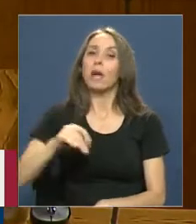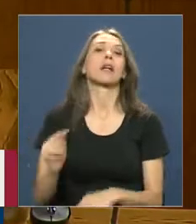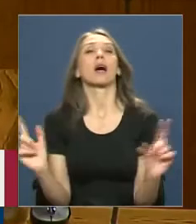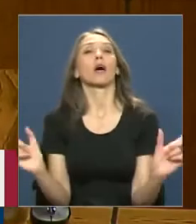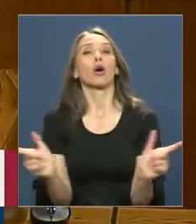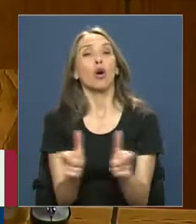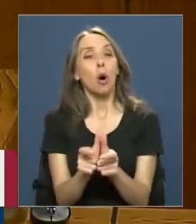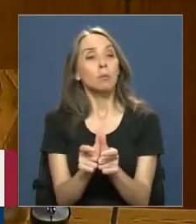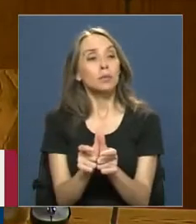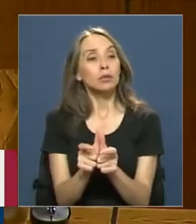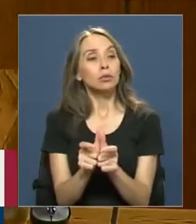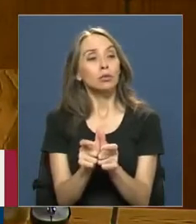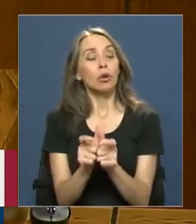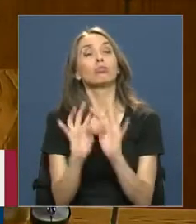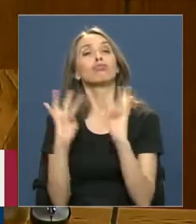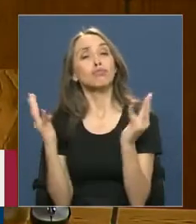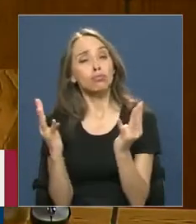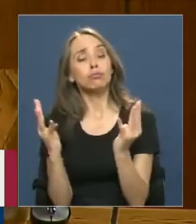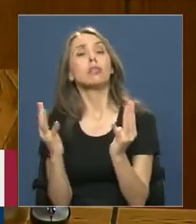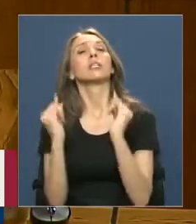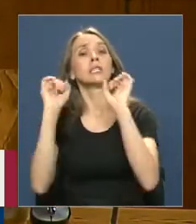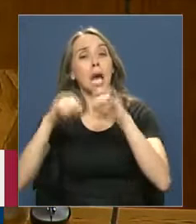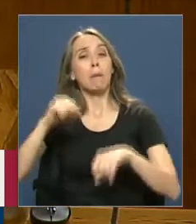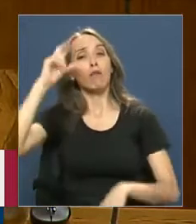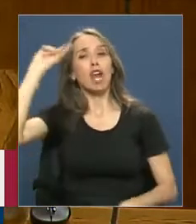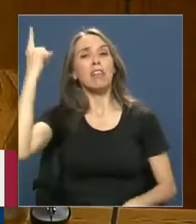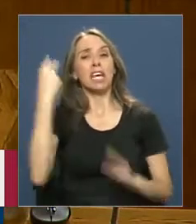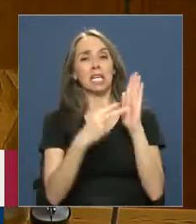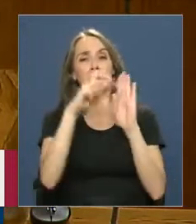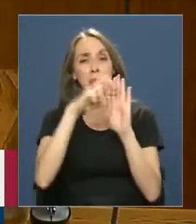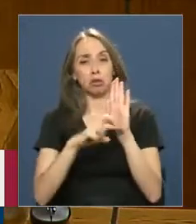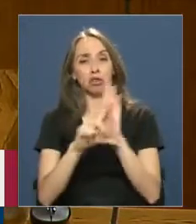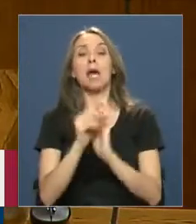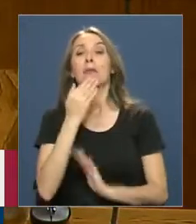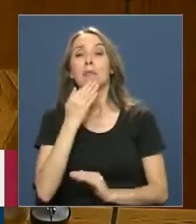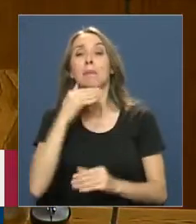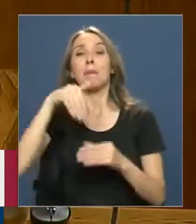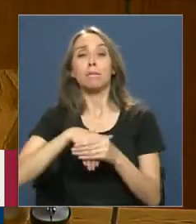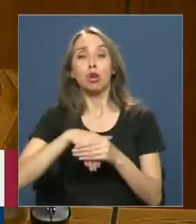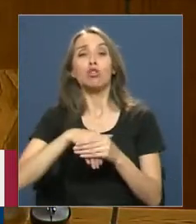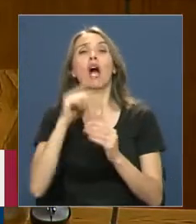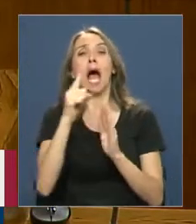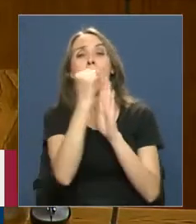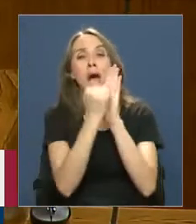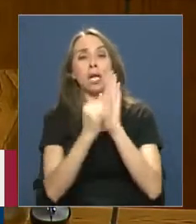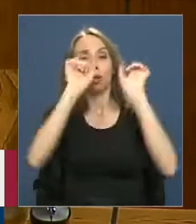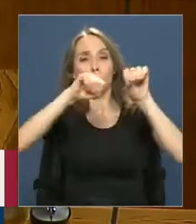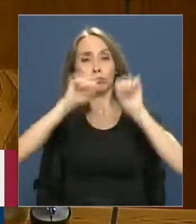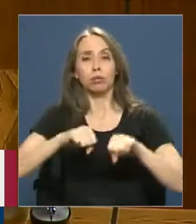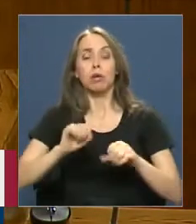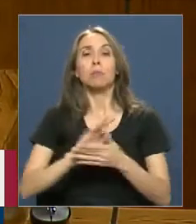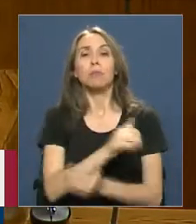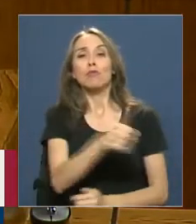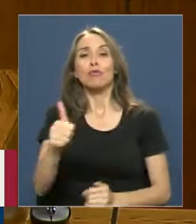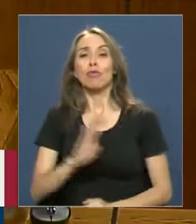comisión procedió a dar su aprobación tanto en general como en particular por unanimidad de sus integrantes